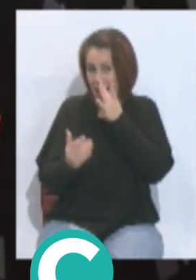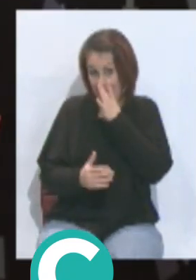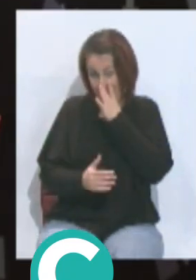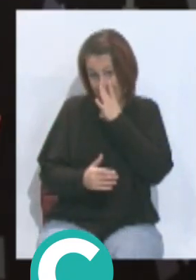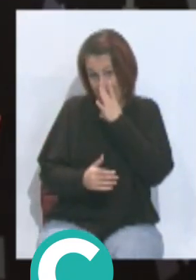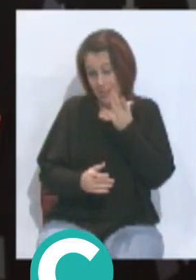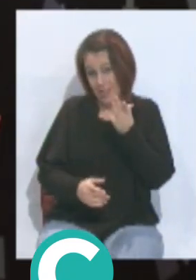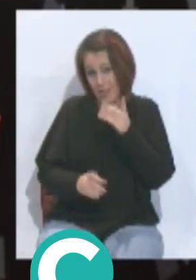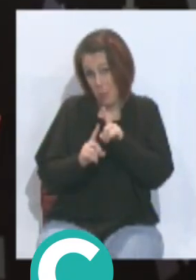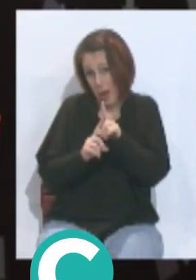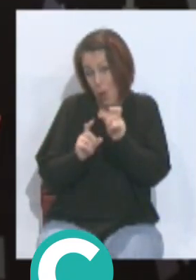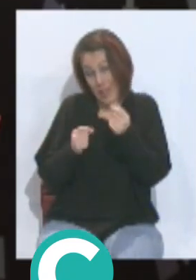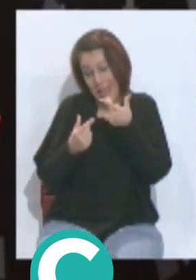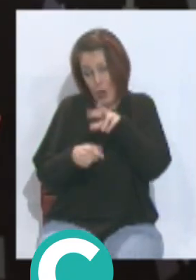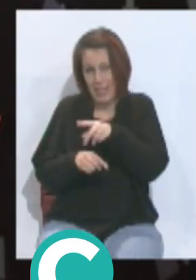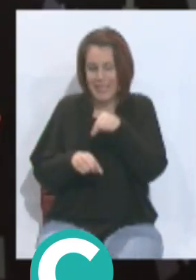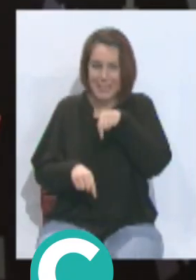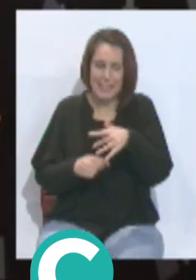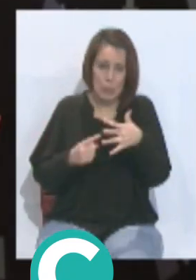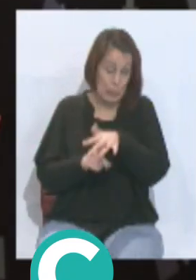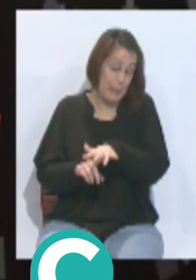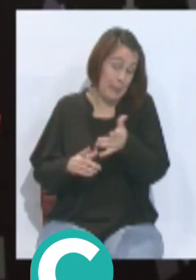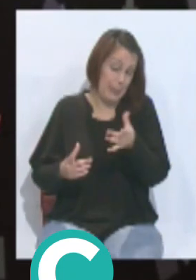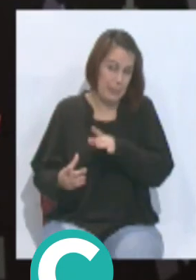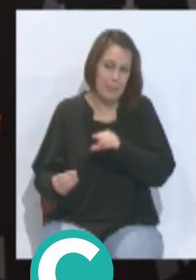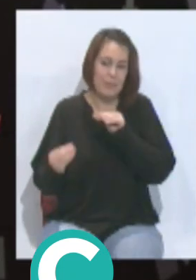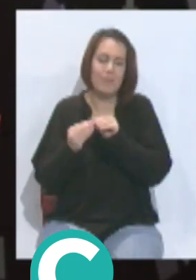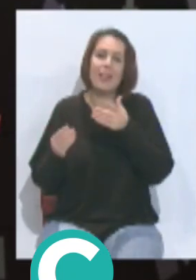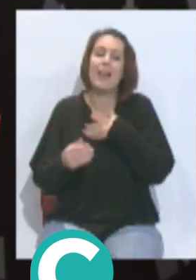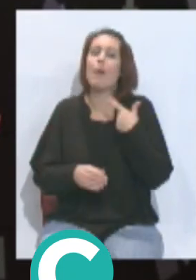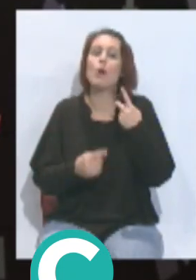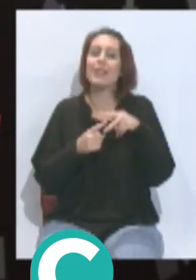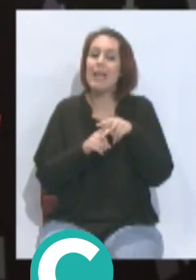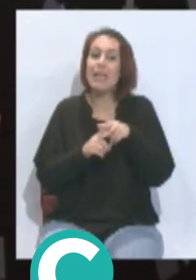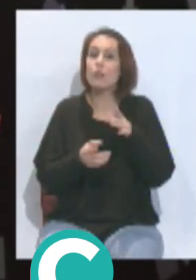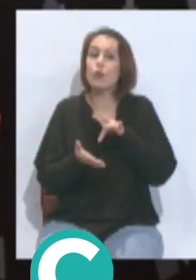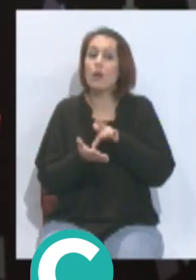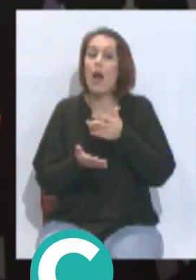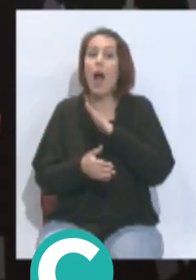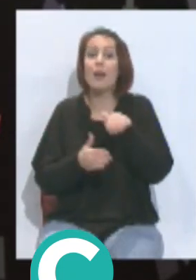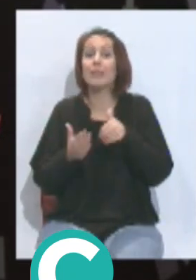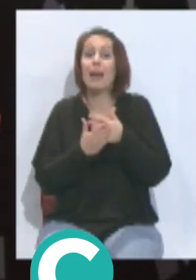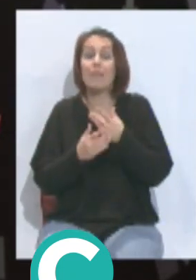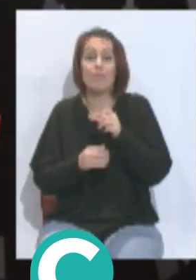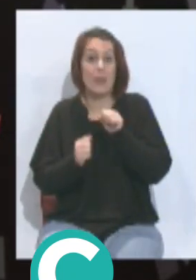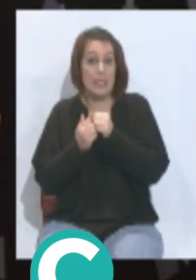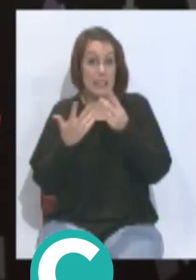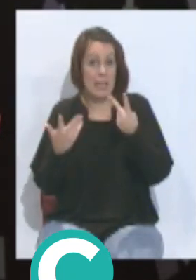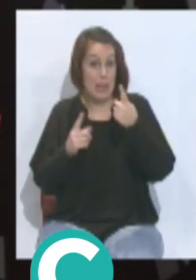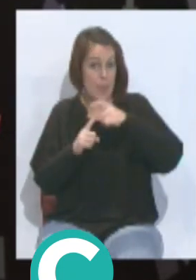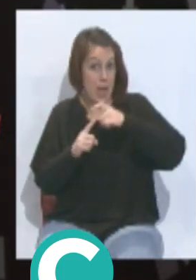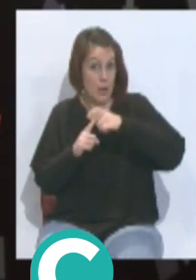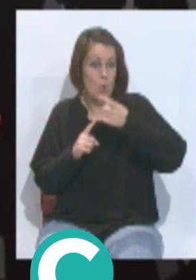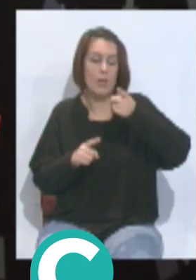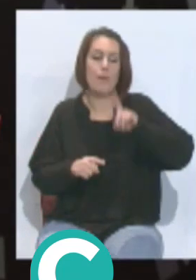oficial en este caso. Y queremos además que durante el taller, como dura hasta el 27 de mayo, pues que